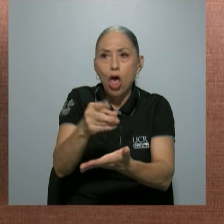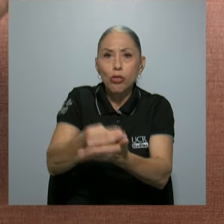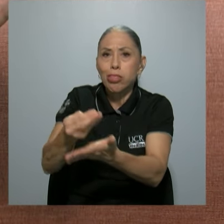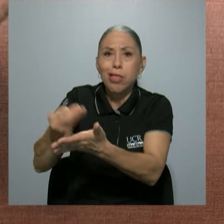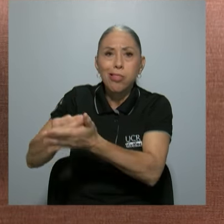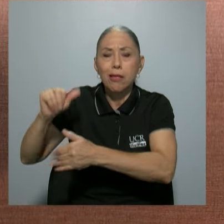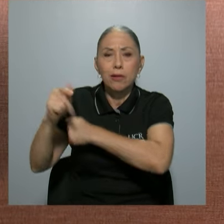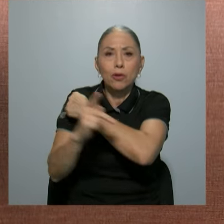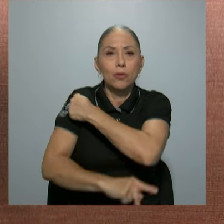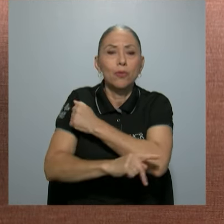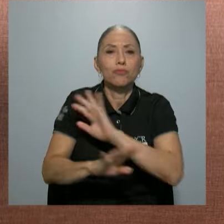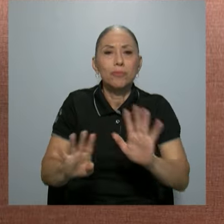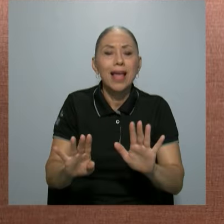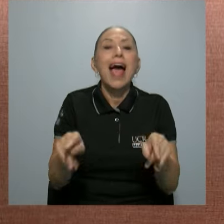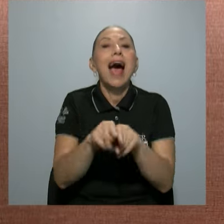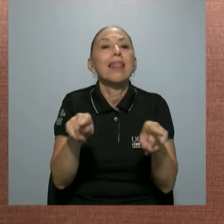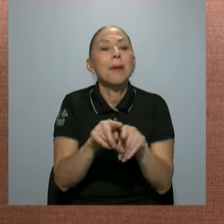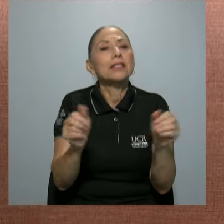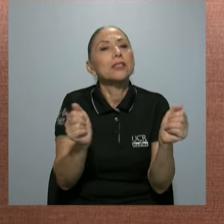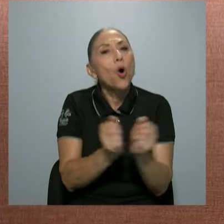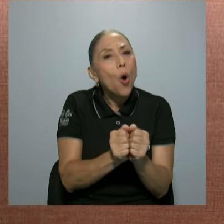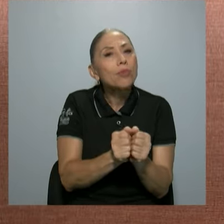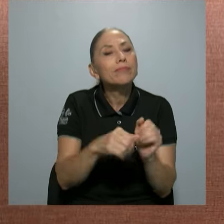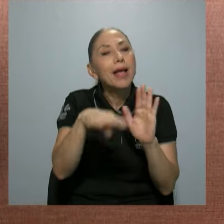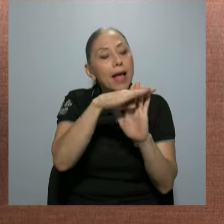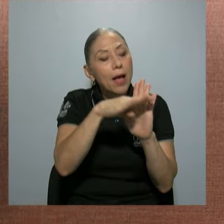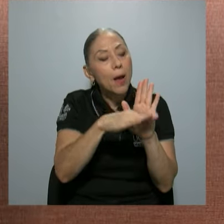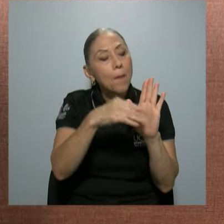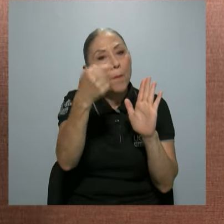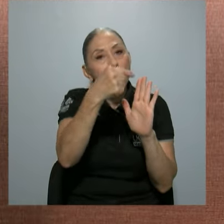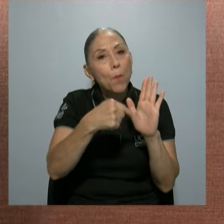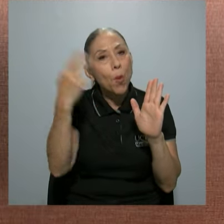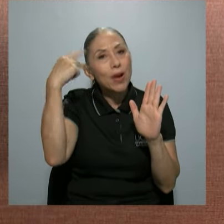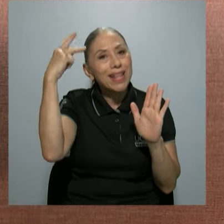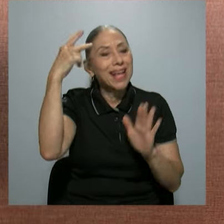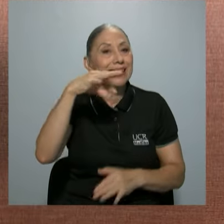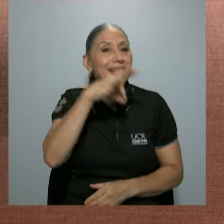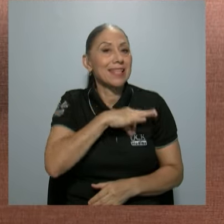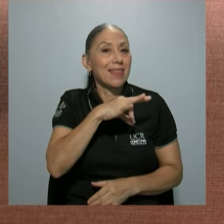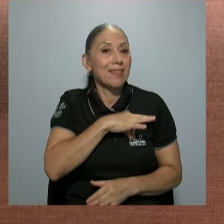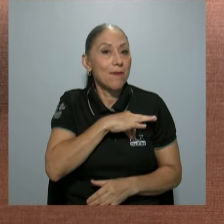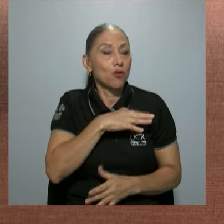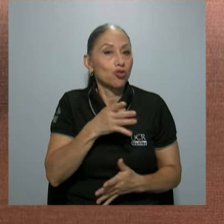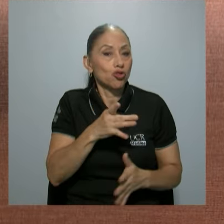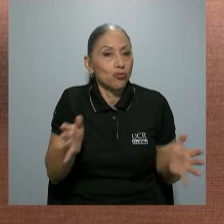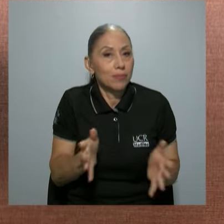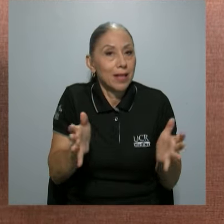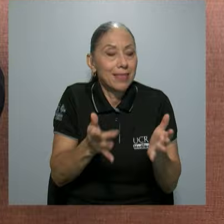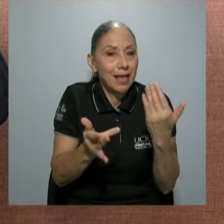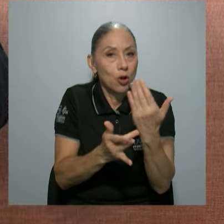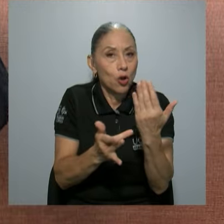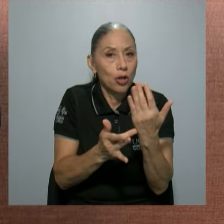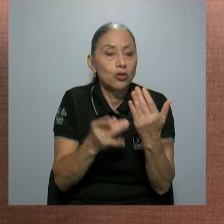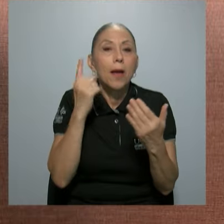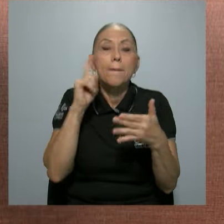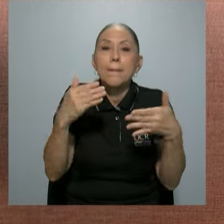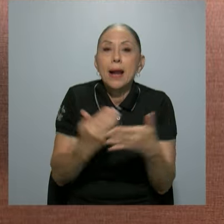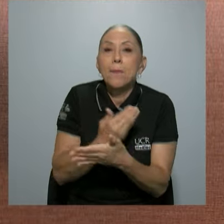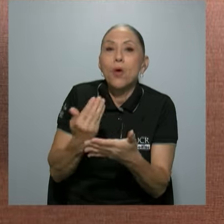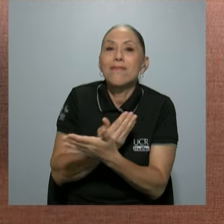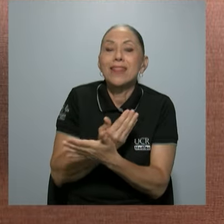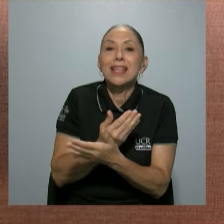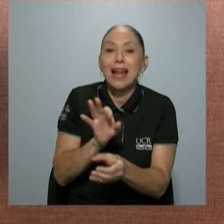voy además con una serie de políticas de incentivos, sobre todo tecnológico, para modernizar la